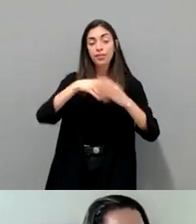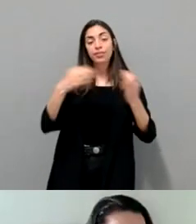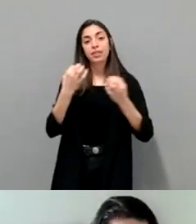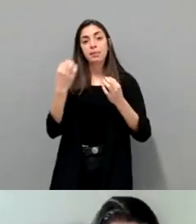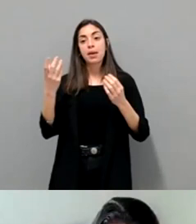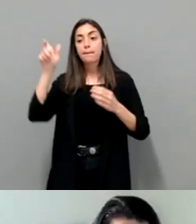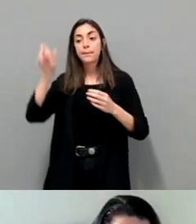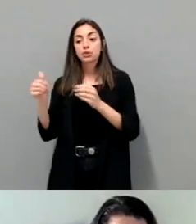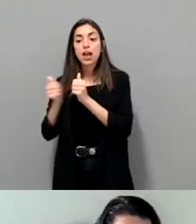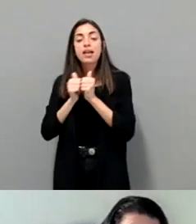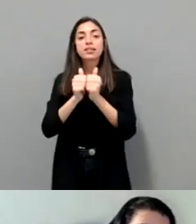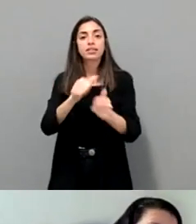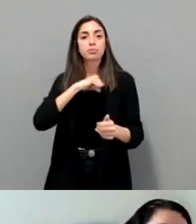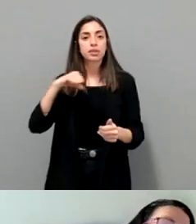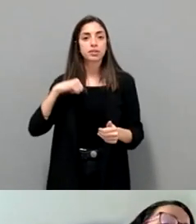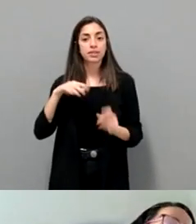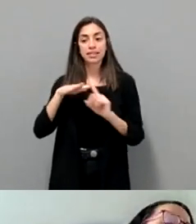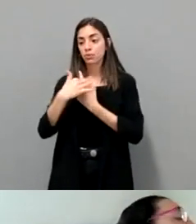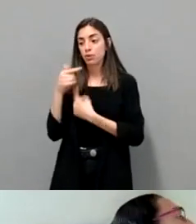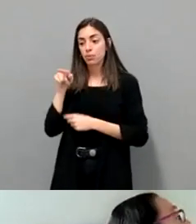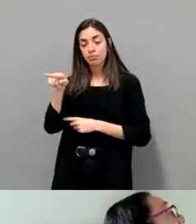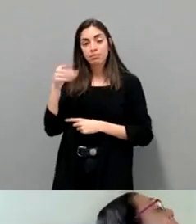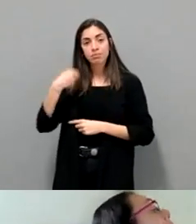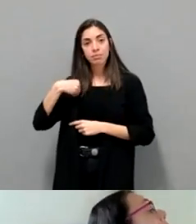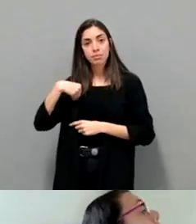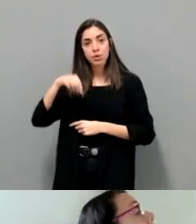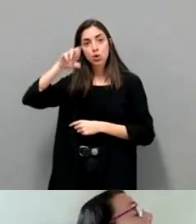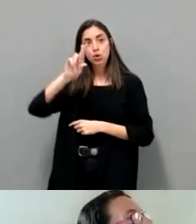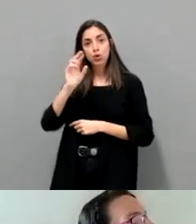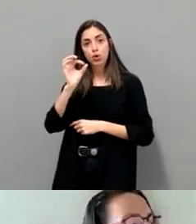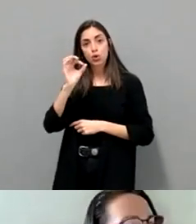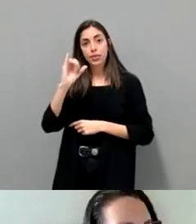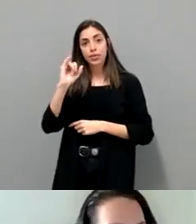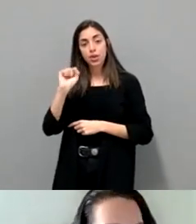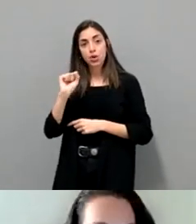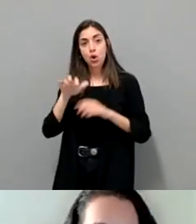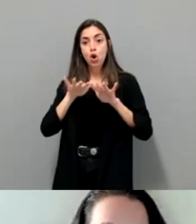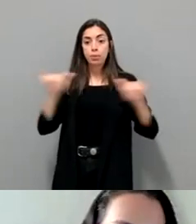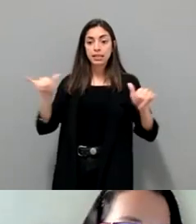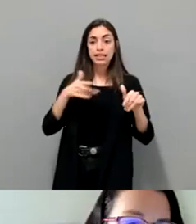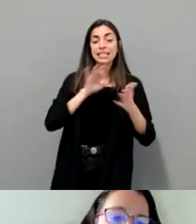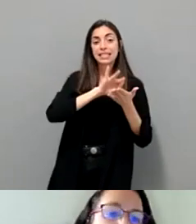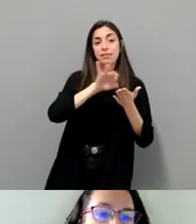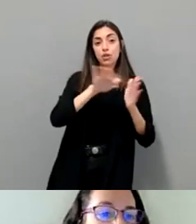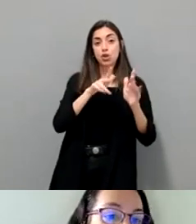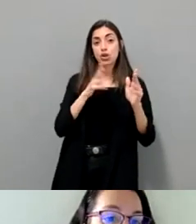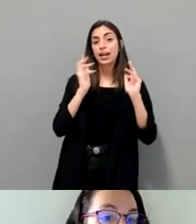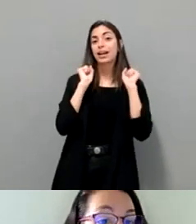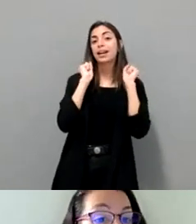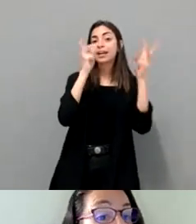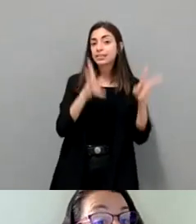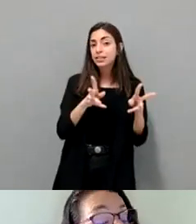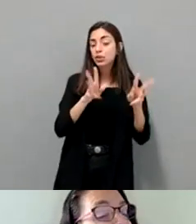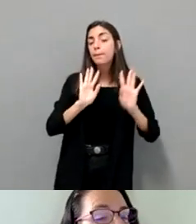En el caso de Rocío, como veis, pues es hacer compatibles los servicios residenciales, eso sí, bajo un